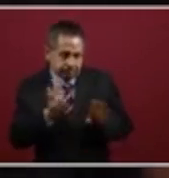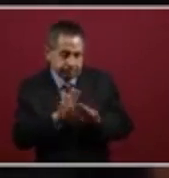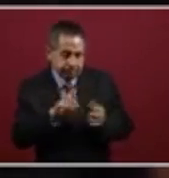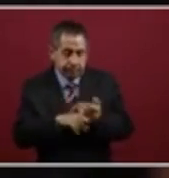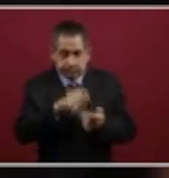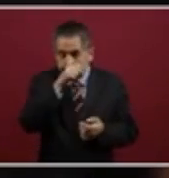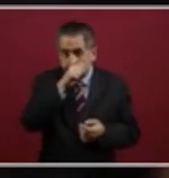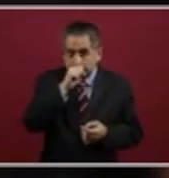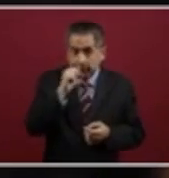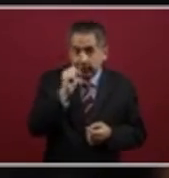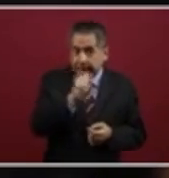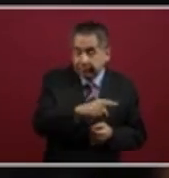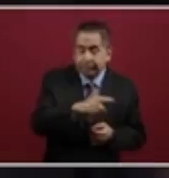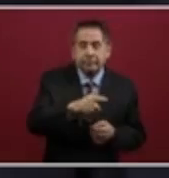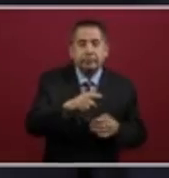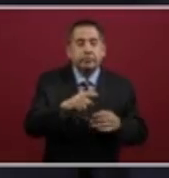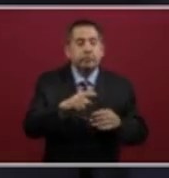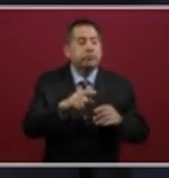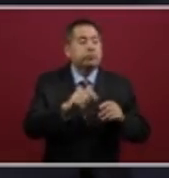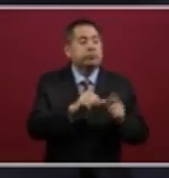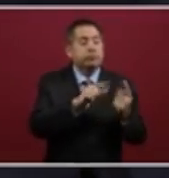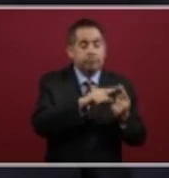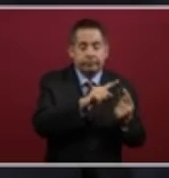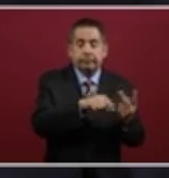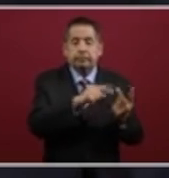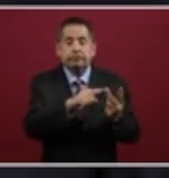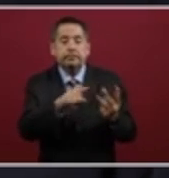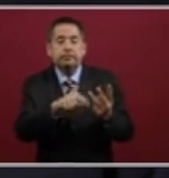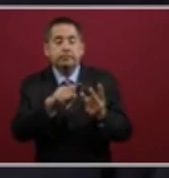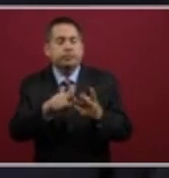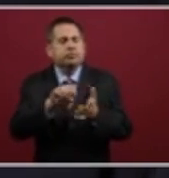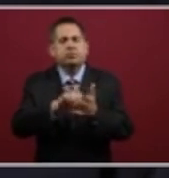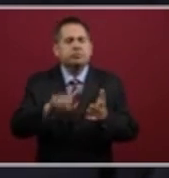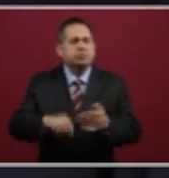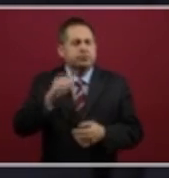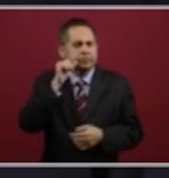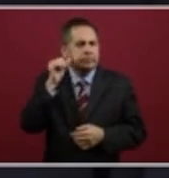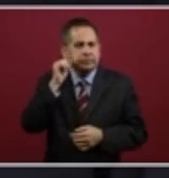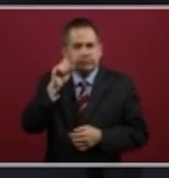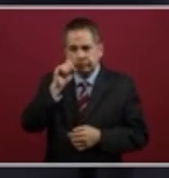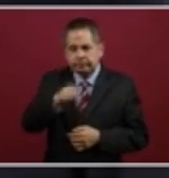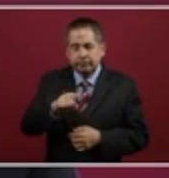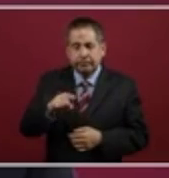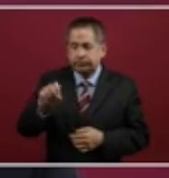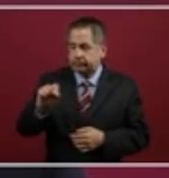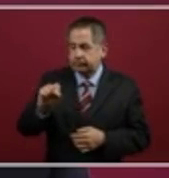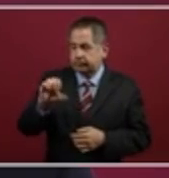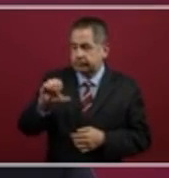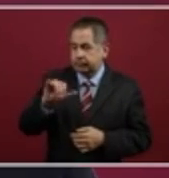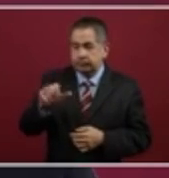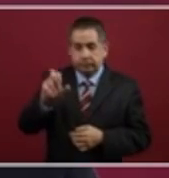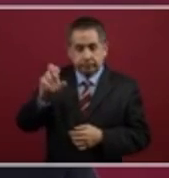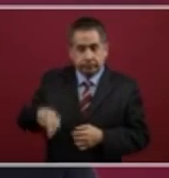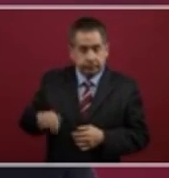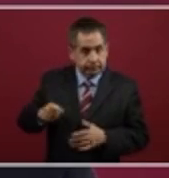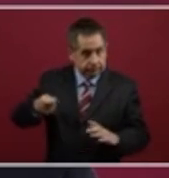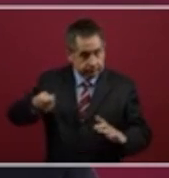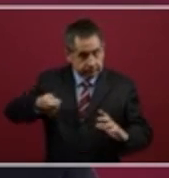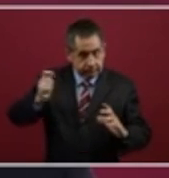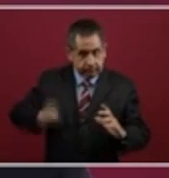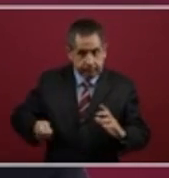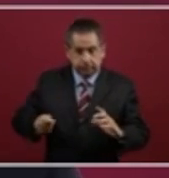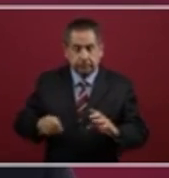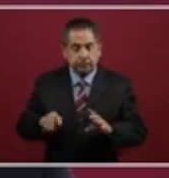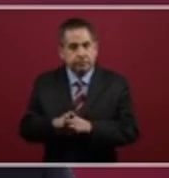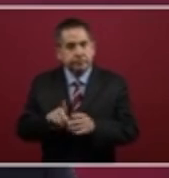los mismos gastos en los otros poderes. Ayer, por ejemplo, la Suprema Corte de Justicia